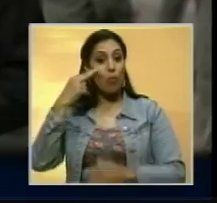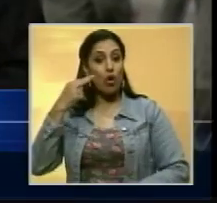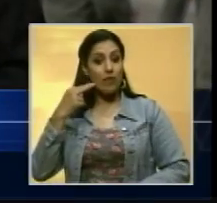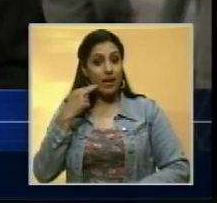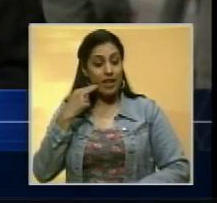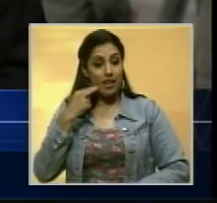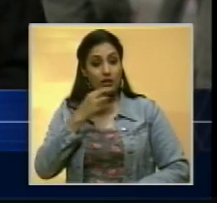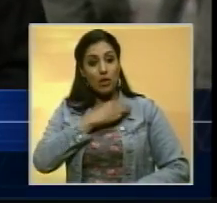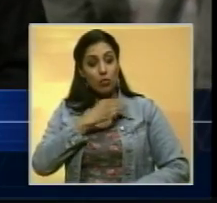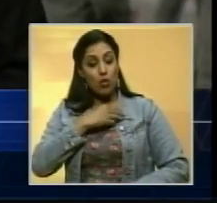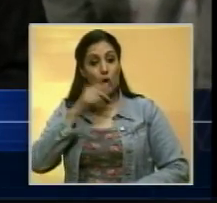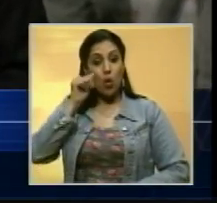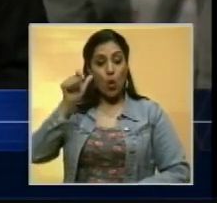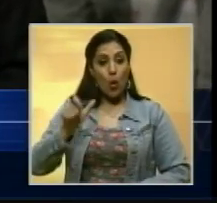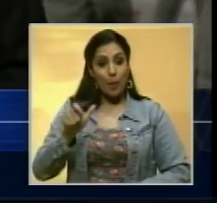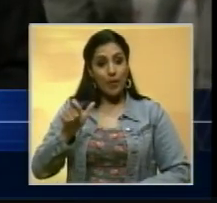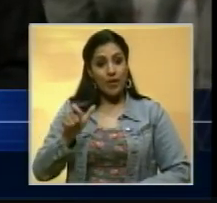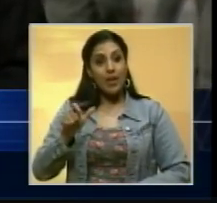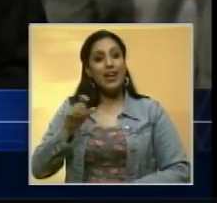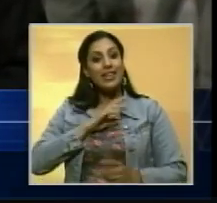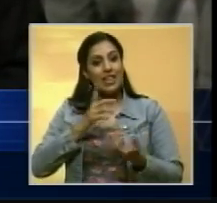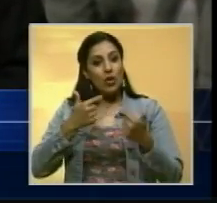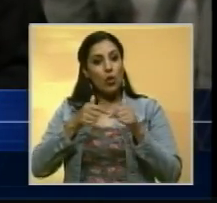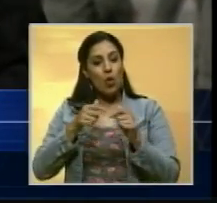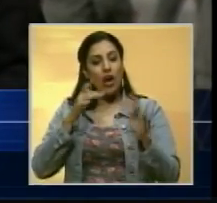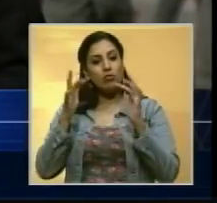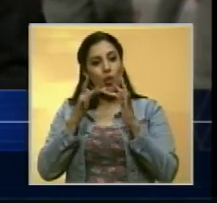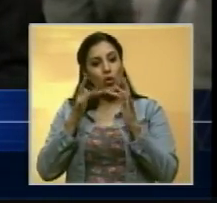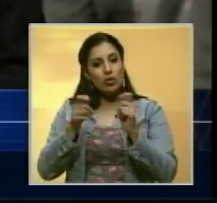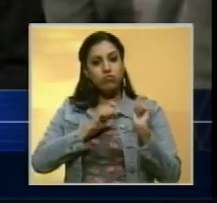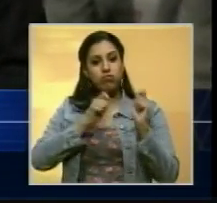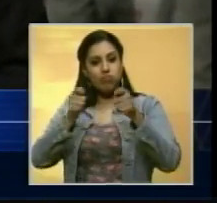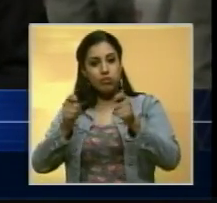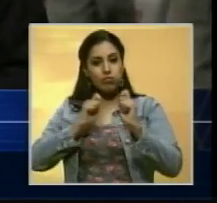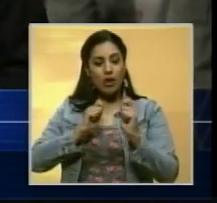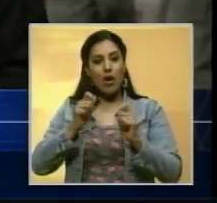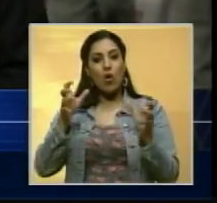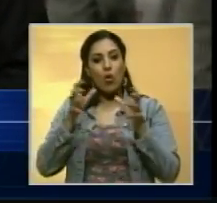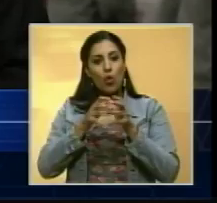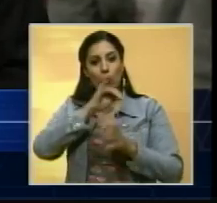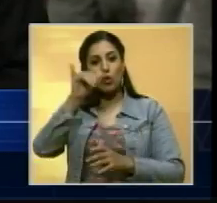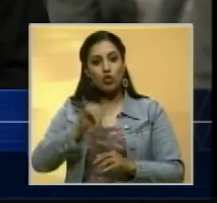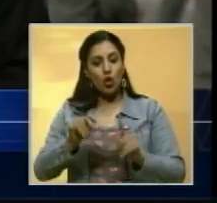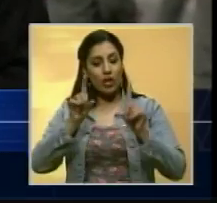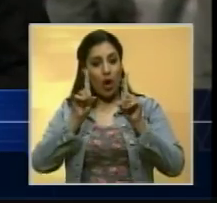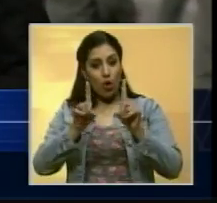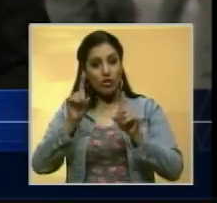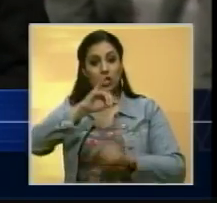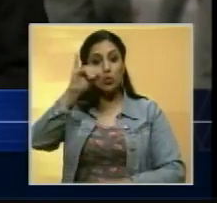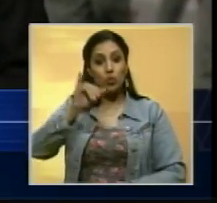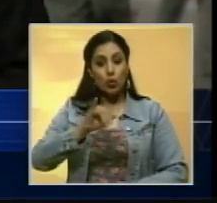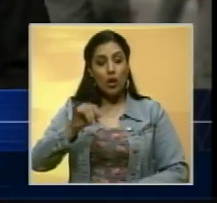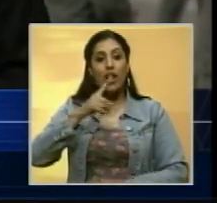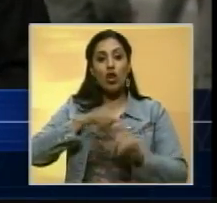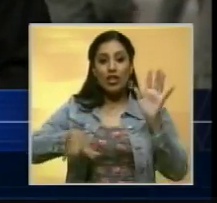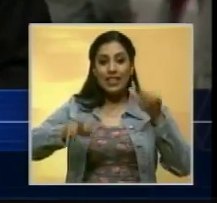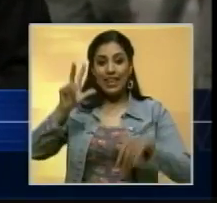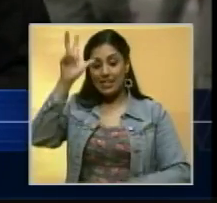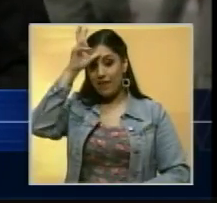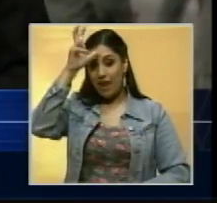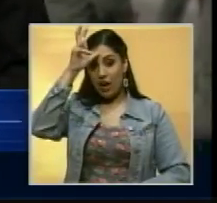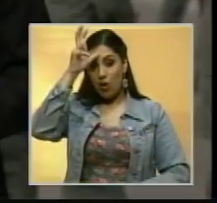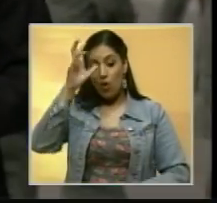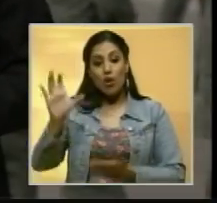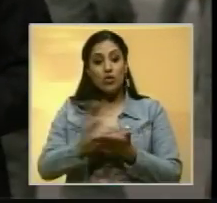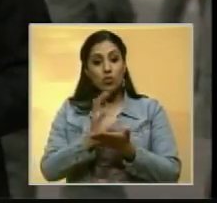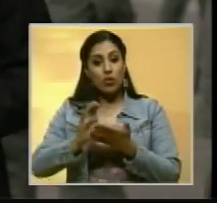Bolivariana, Mayor General Antonio Benavides Torres, durante el acto de transmisión y recepción de mando del Comando de Zona 11 en Zulia y 13 en Falcón. En la